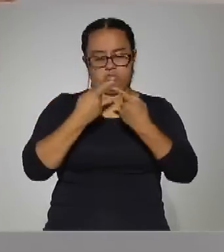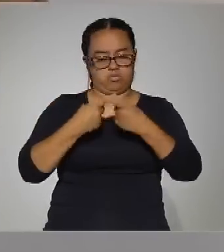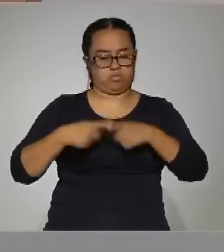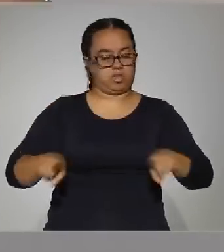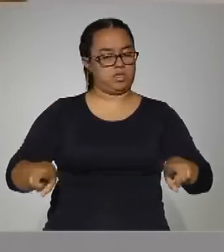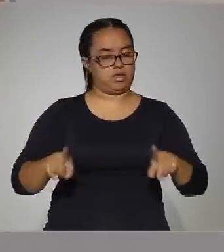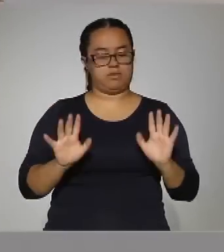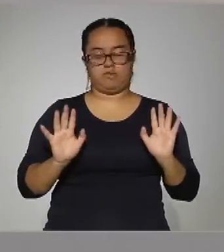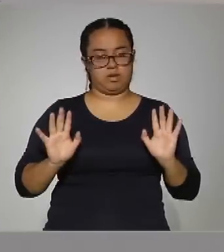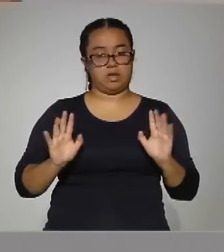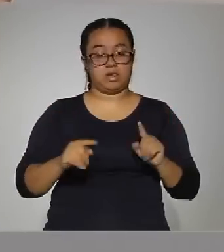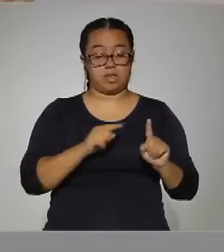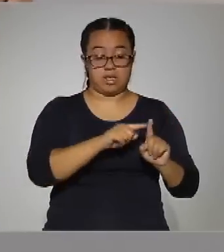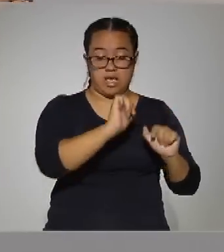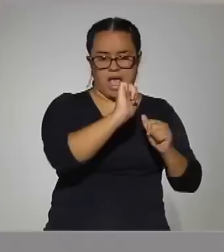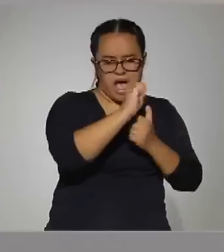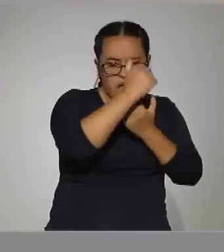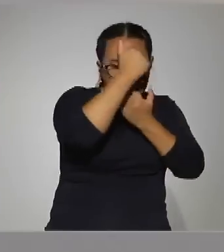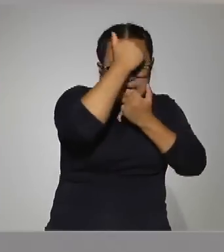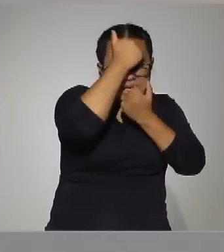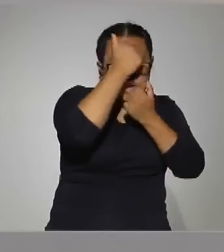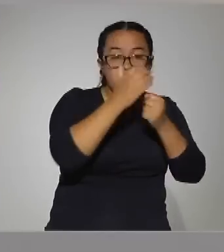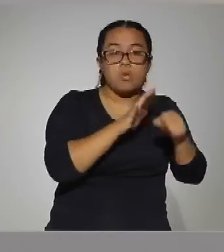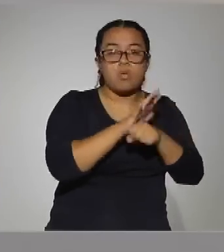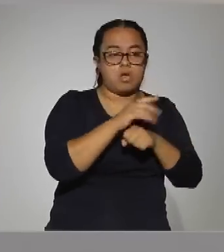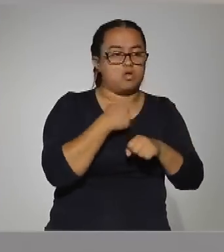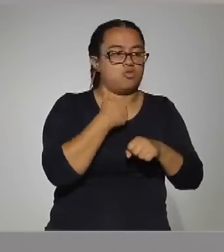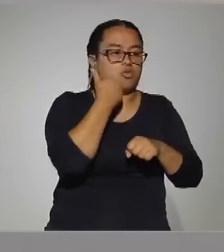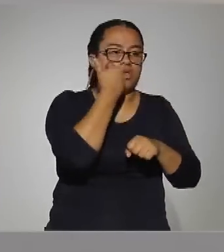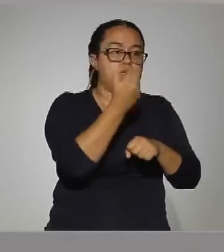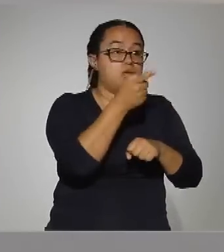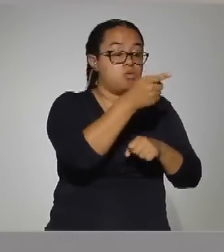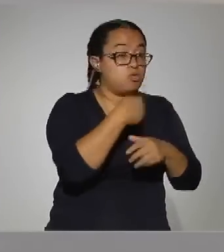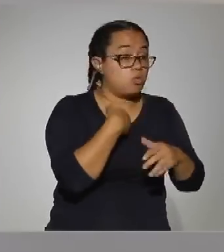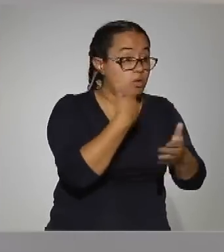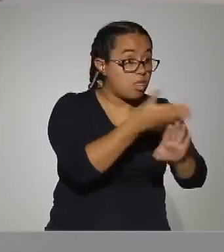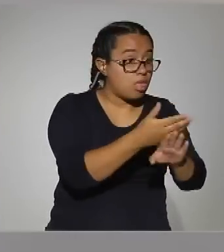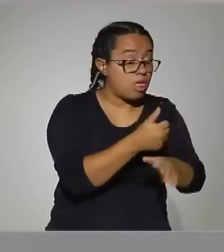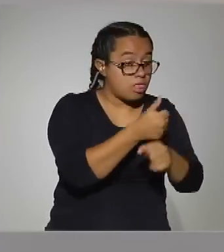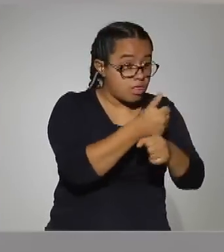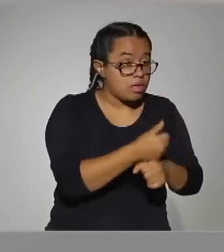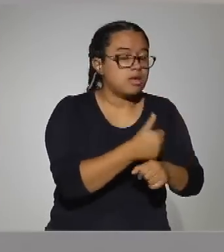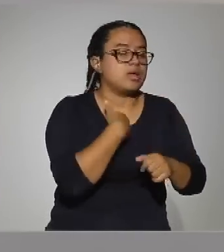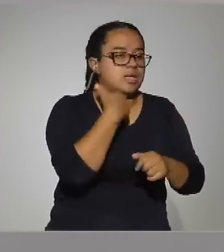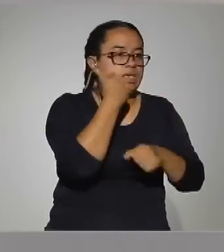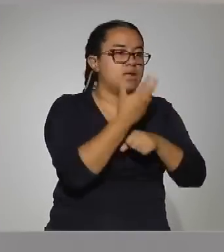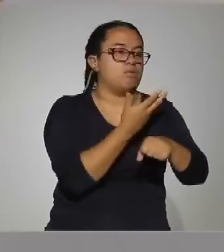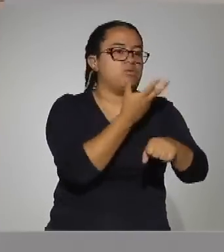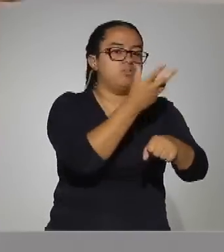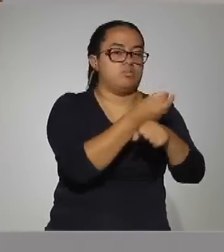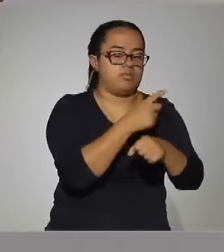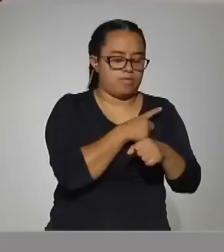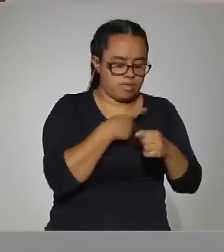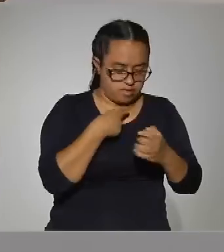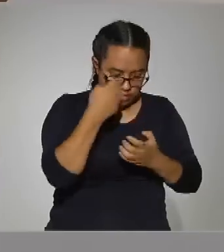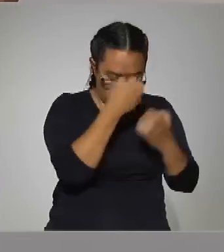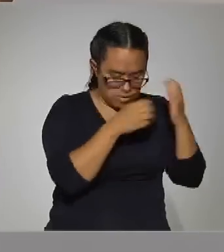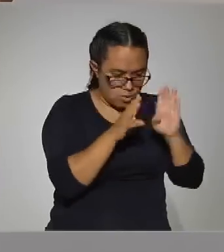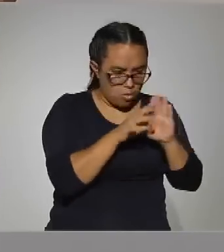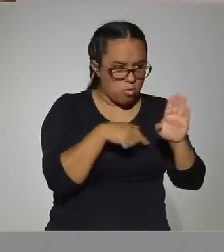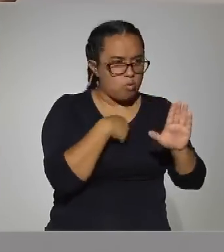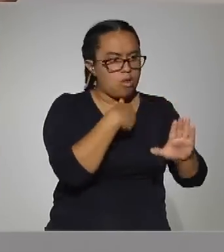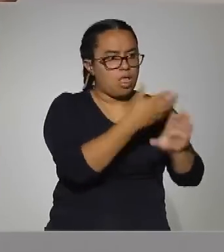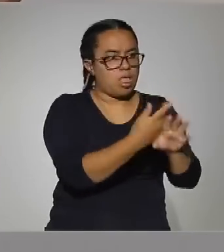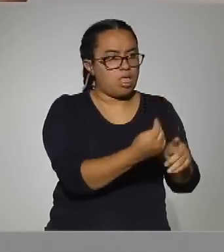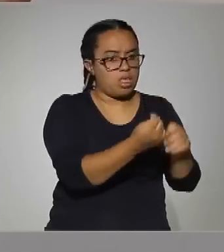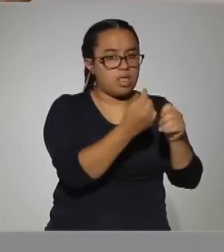que es el arrepentimiento tiene como intención la reparación del daño, ¿no? El poder evaluar hasta dónde pudimos haber afectado al otro y hacer algo